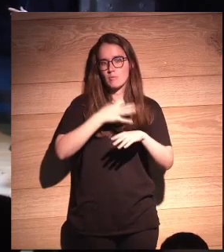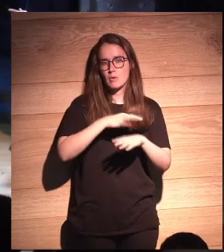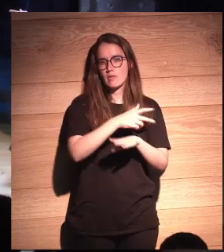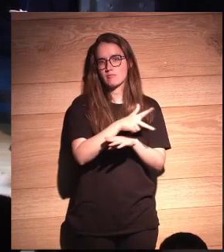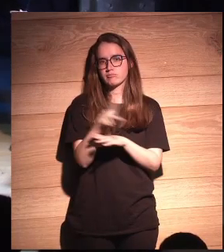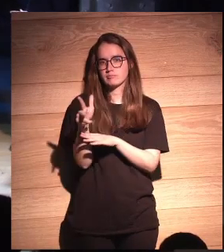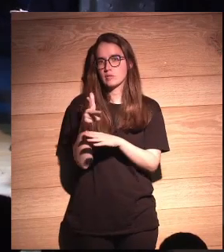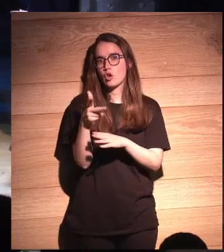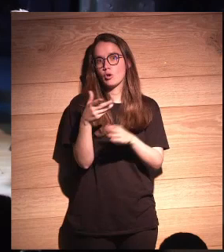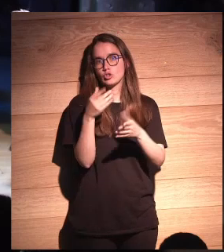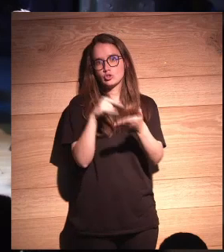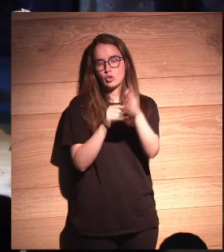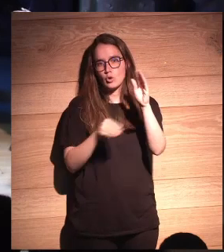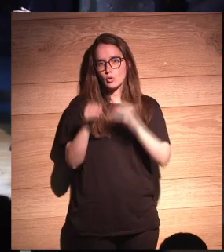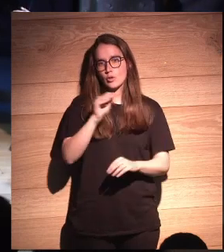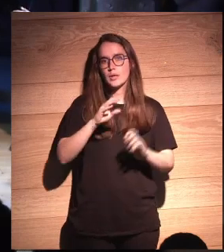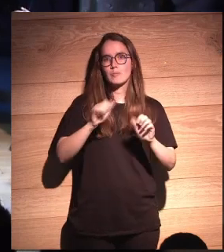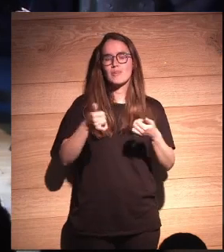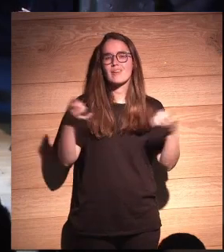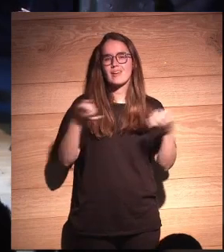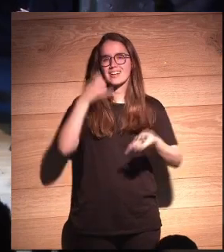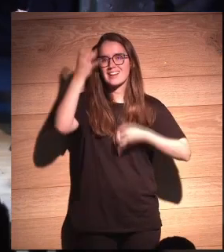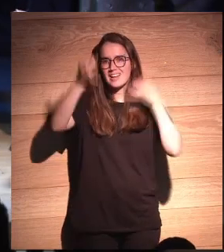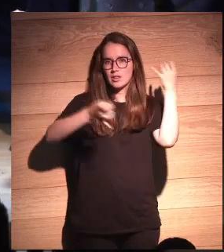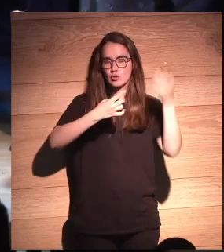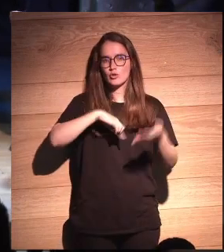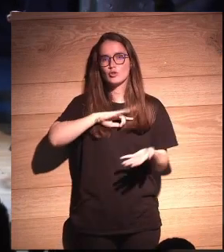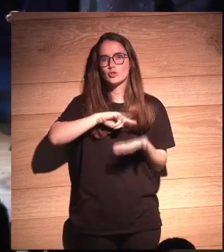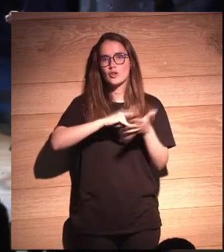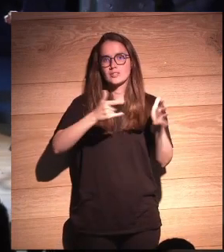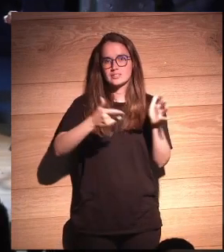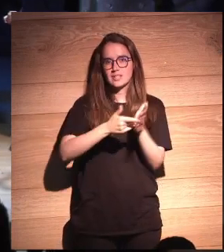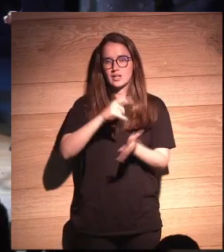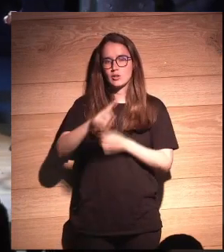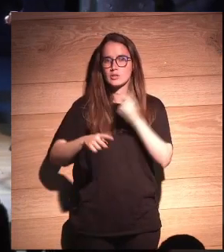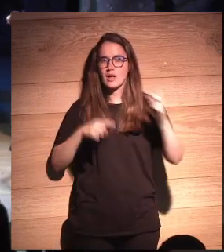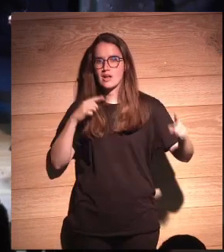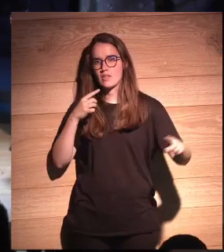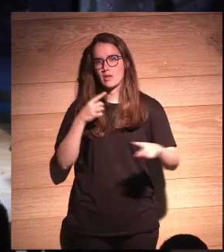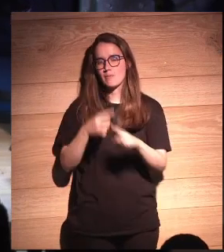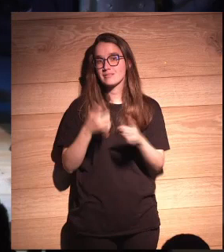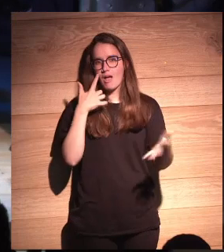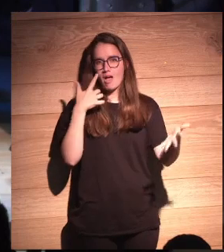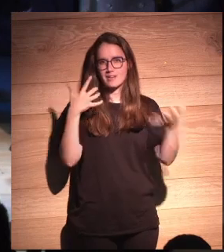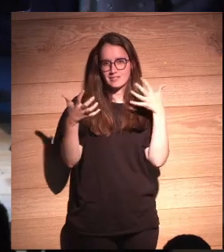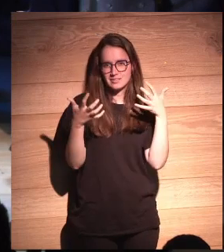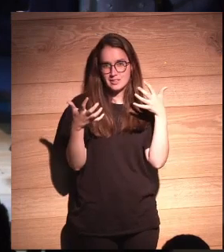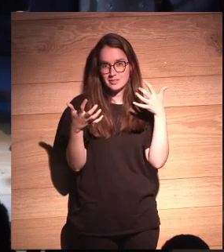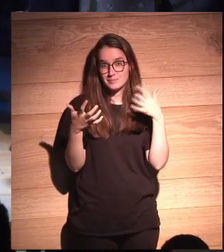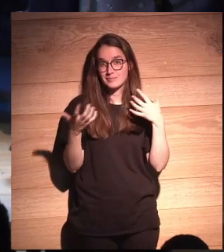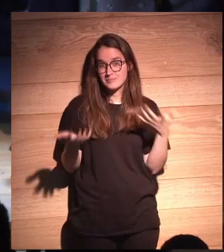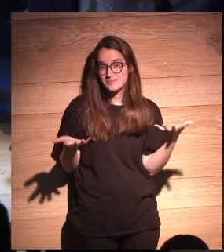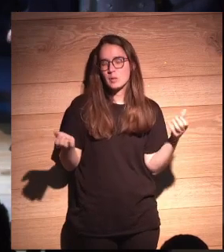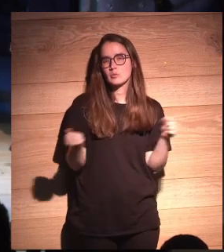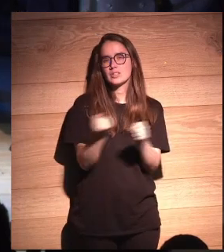rodaje del material, empieza la parte creativa. Somos técnicos y también somos artistas.